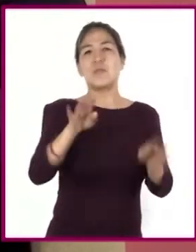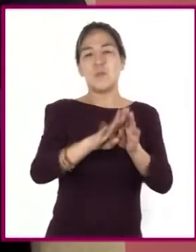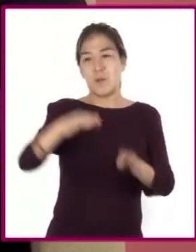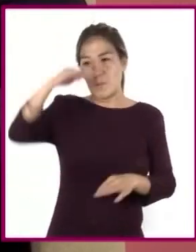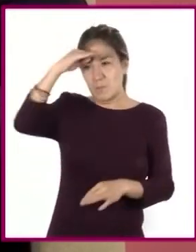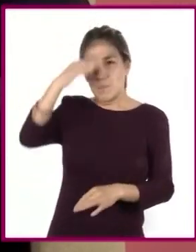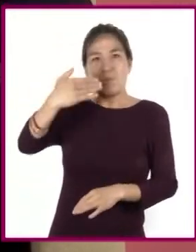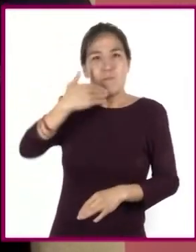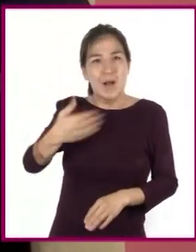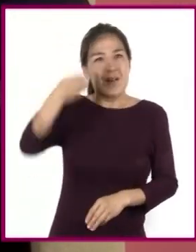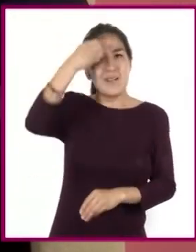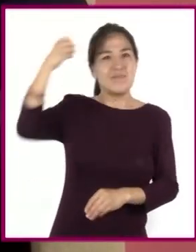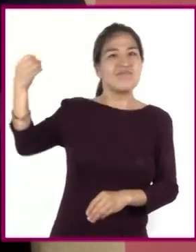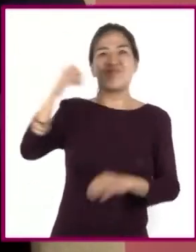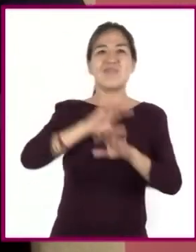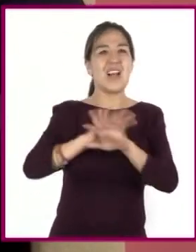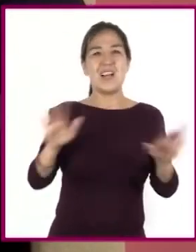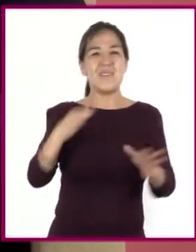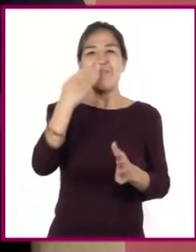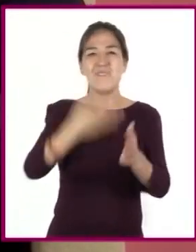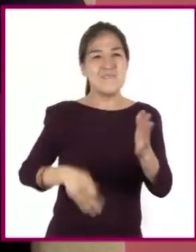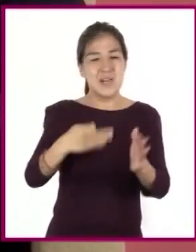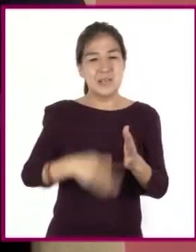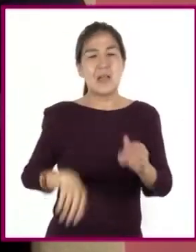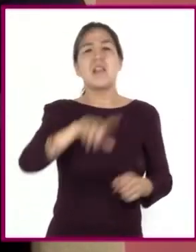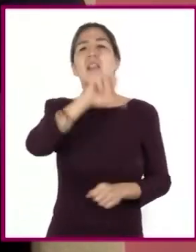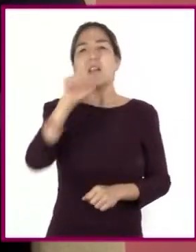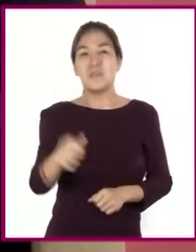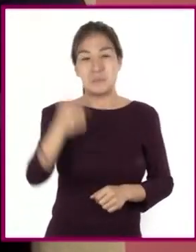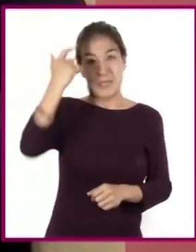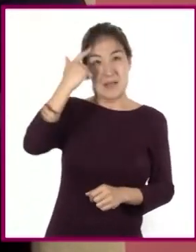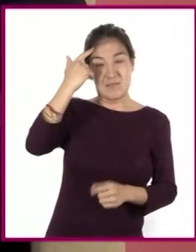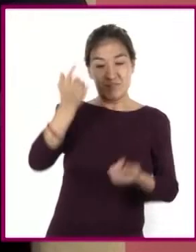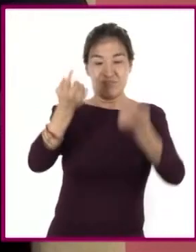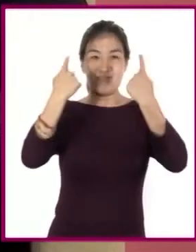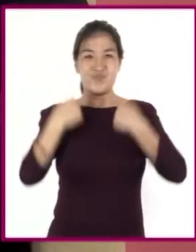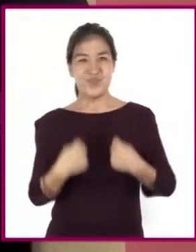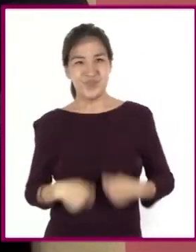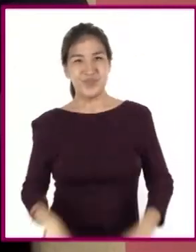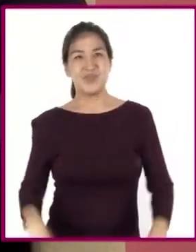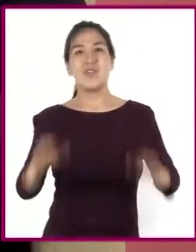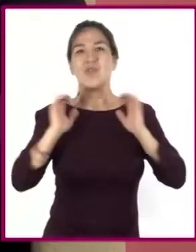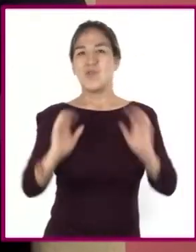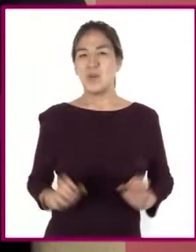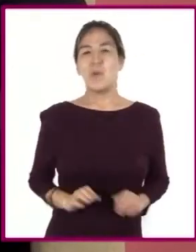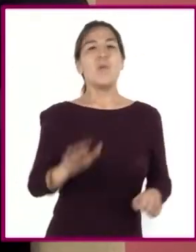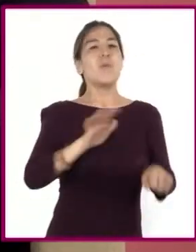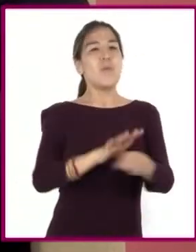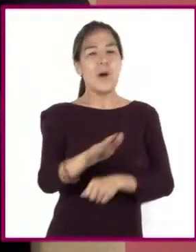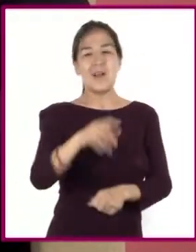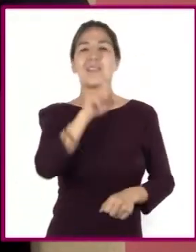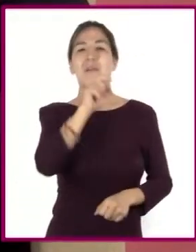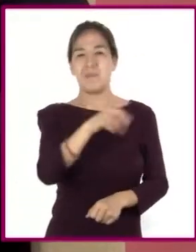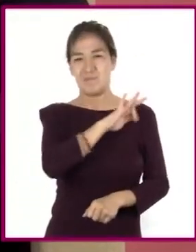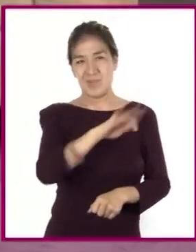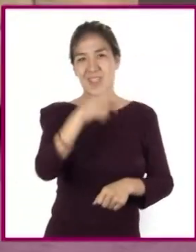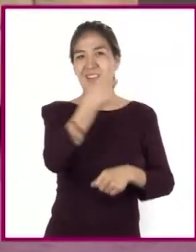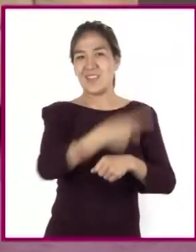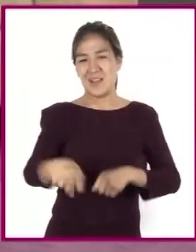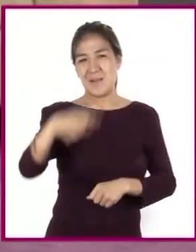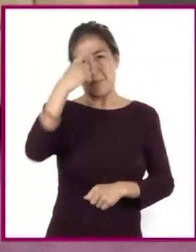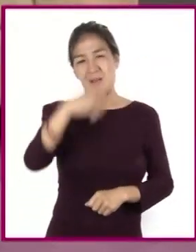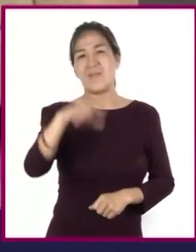pensamiento de manera adecuada. Pero después vamos generando afectación en todo el organismo. Otro de los órganos que puede llevar a una